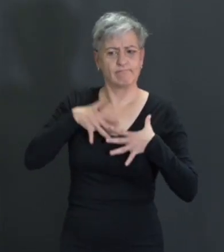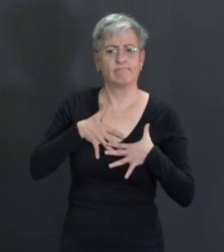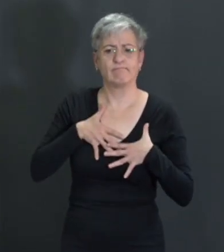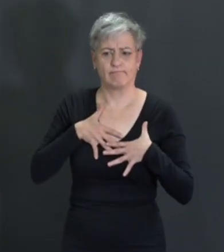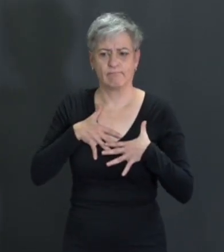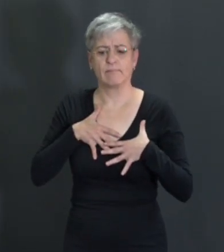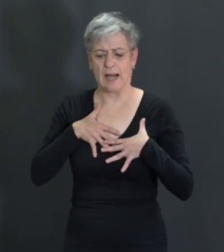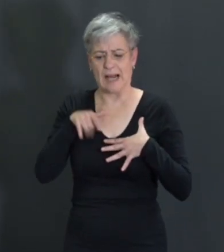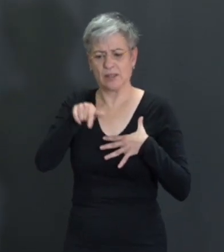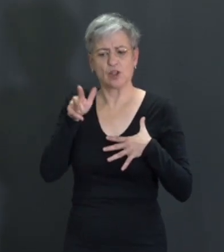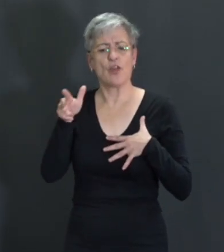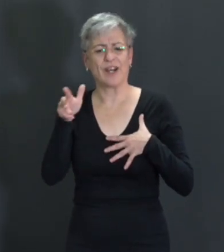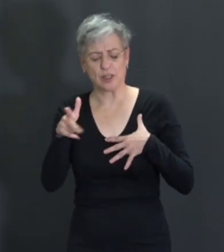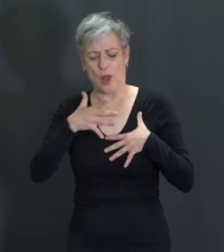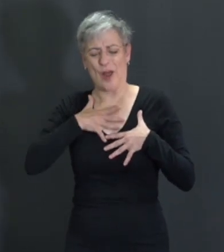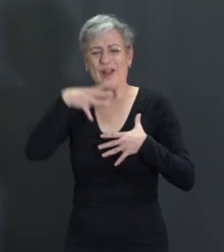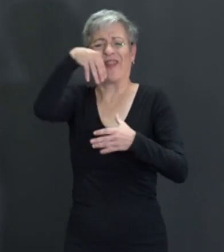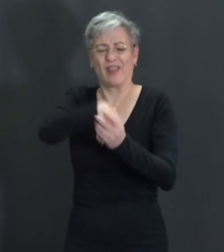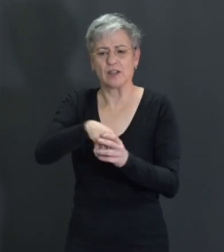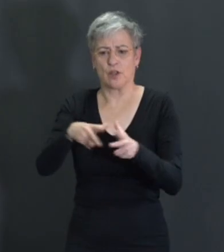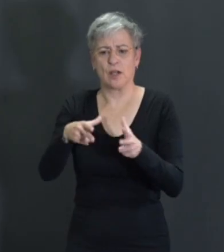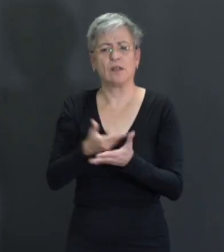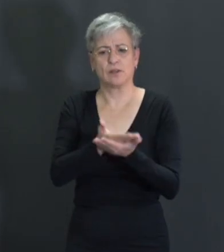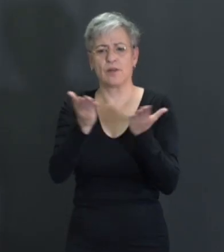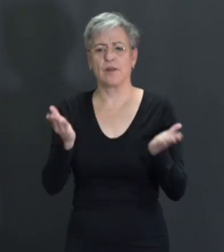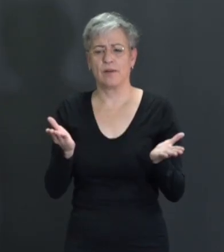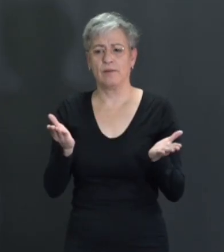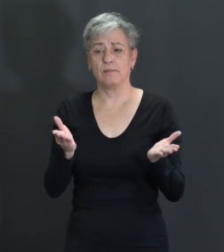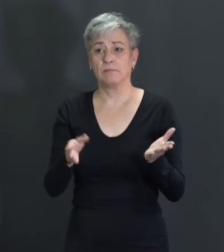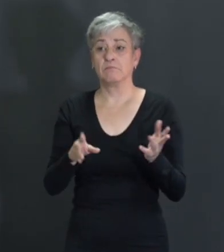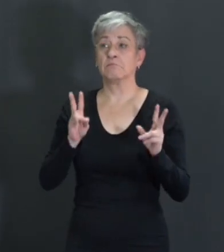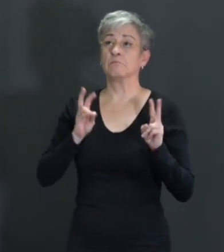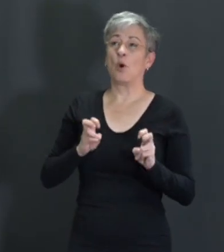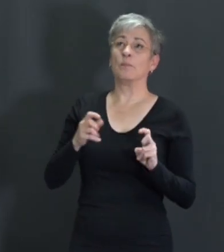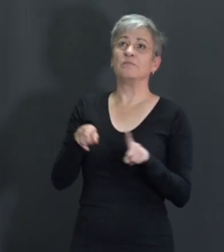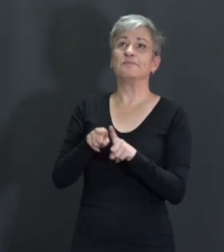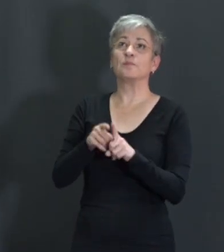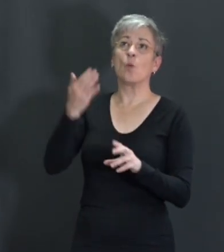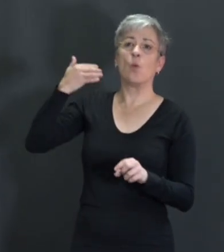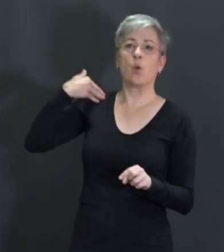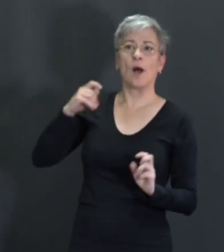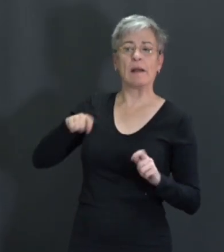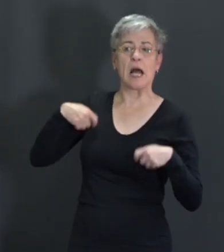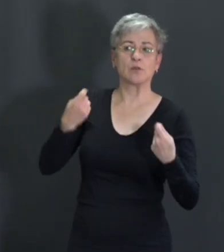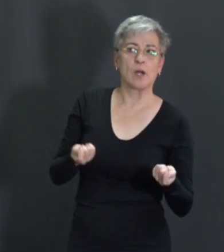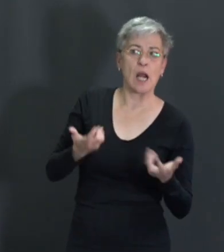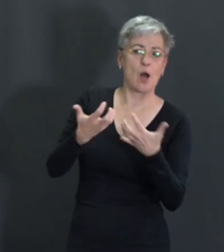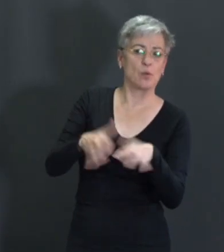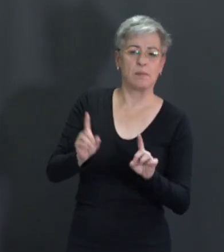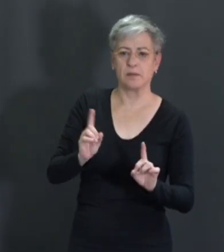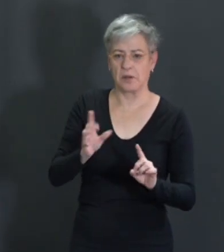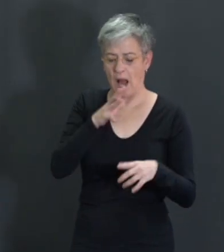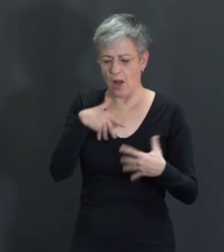pertenencia a la sociedad, que quizás pues en un momento dado no era tan natural ni tan automática, ¿no? Y yo creo que un